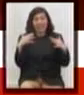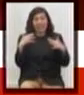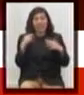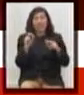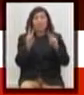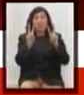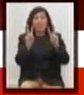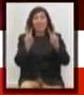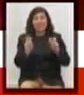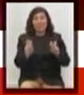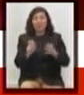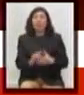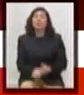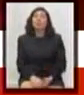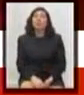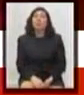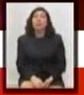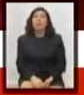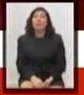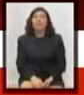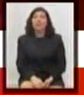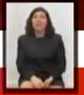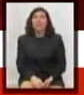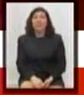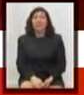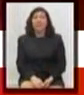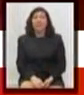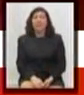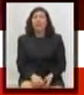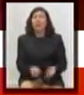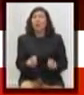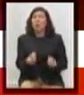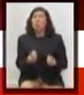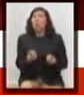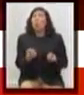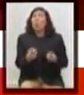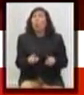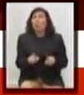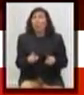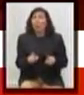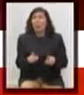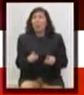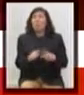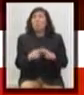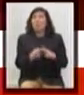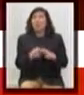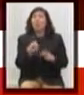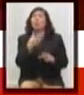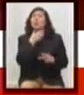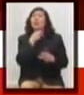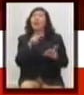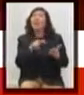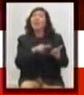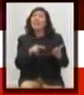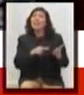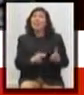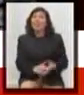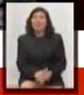Villa El Salvador. Mi pregunta es a la doctora Hildebrand, ¿cómo y desde cuándo le comienza a gustar la lectura a